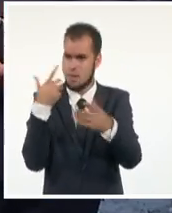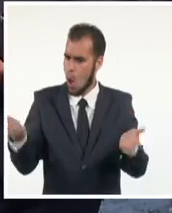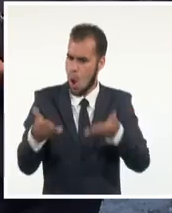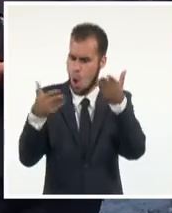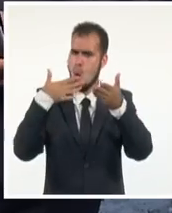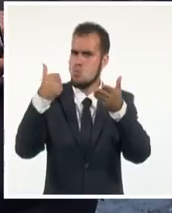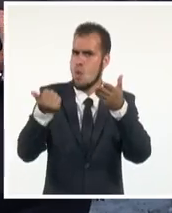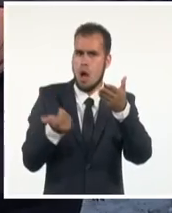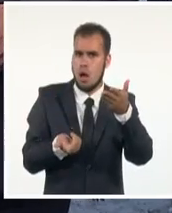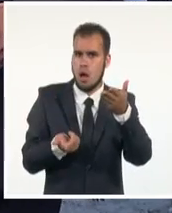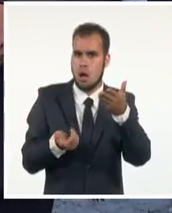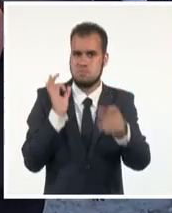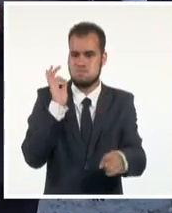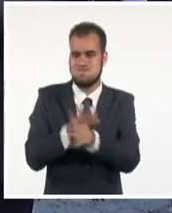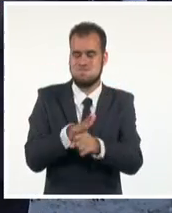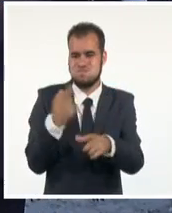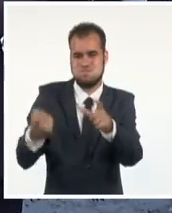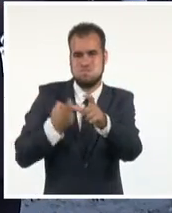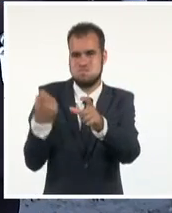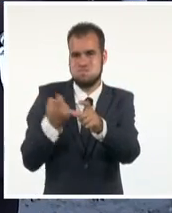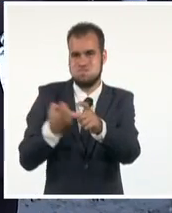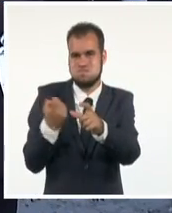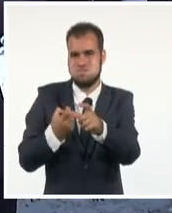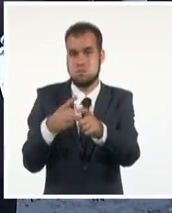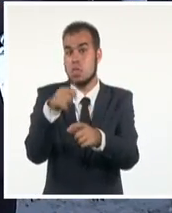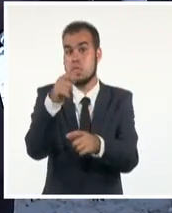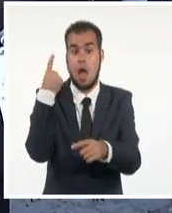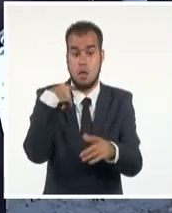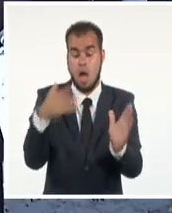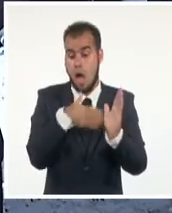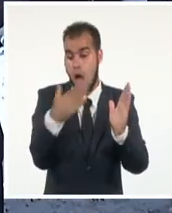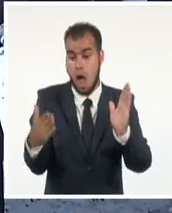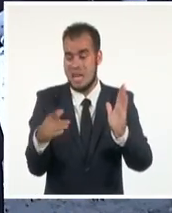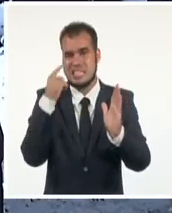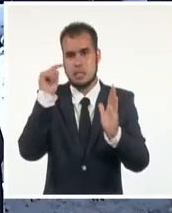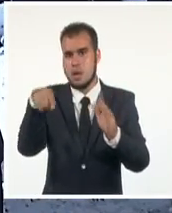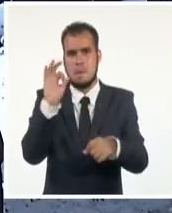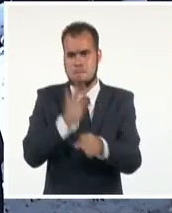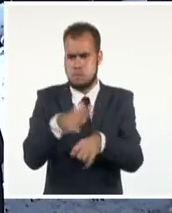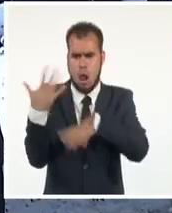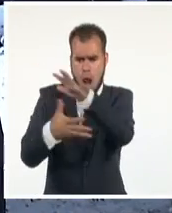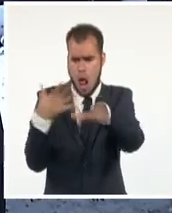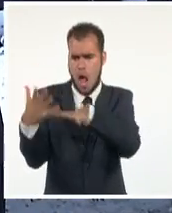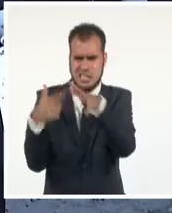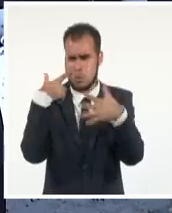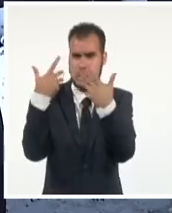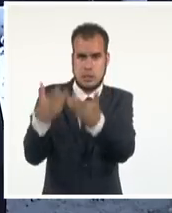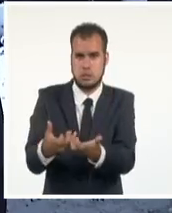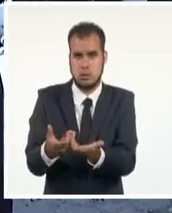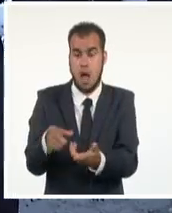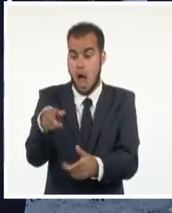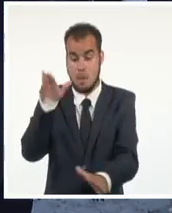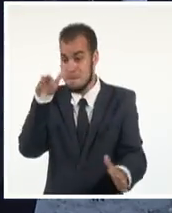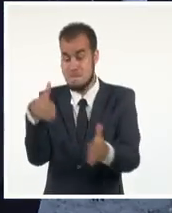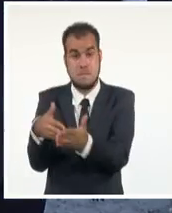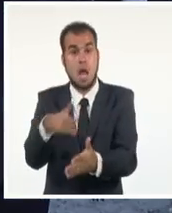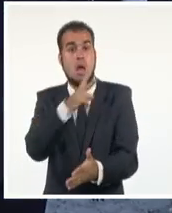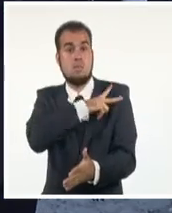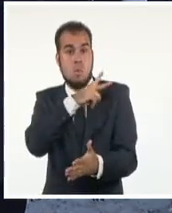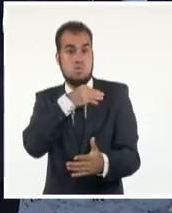de conflictos armados, y son sobre todo para que a la hora de trasladar ayuda humanitaria